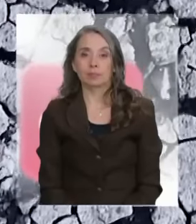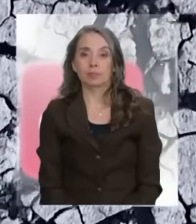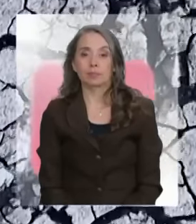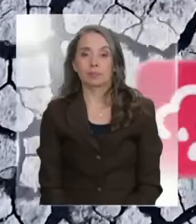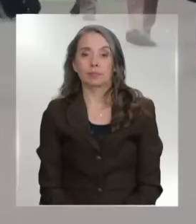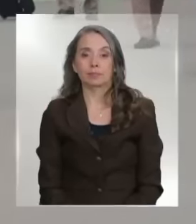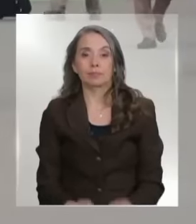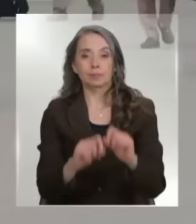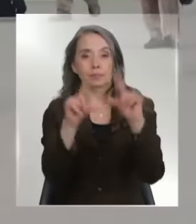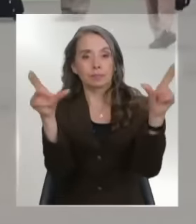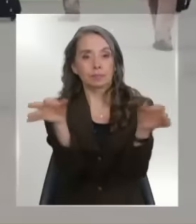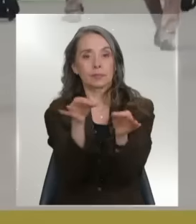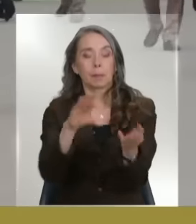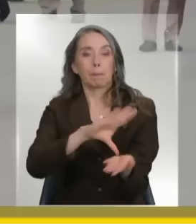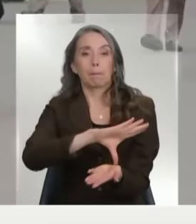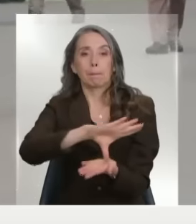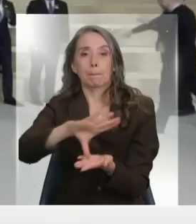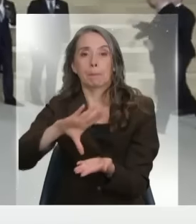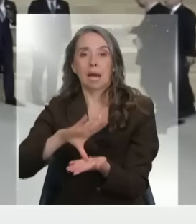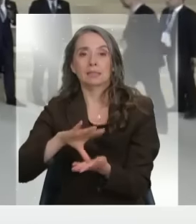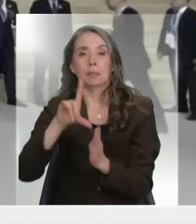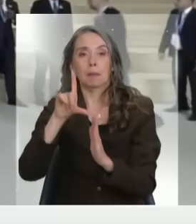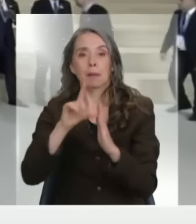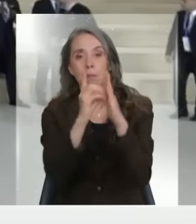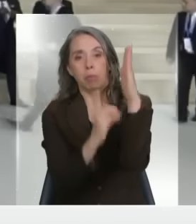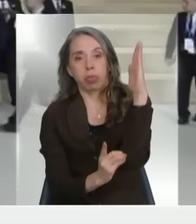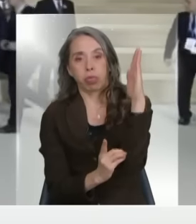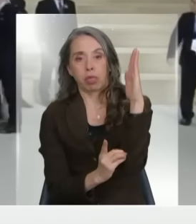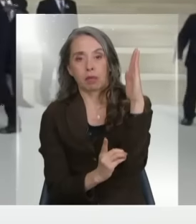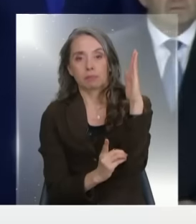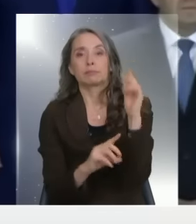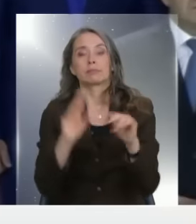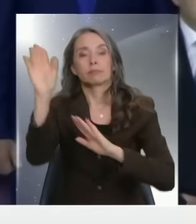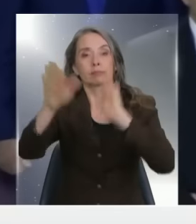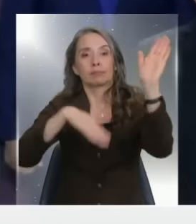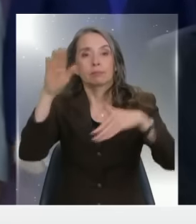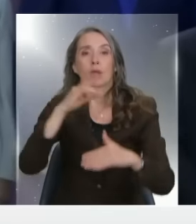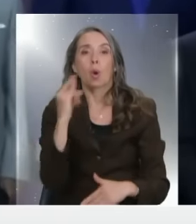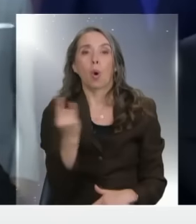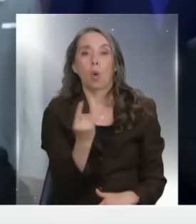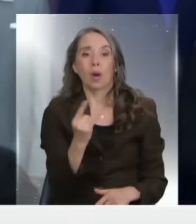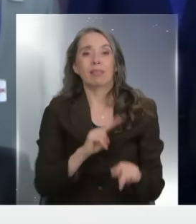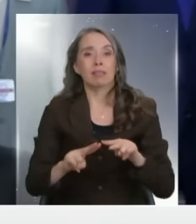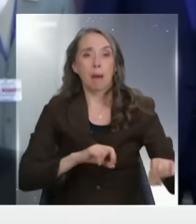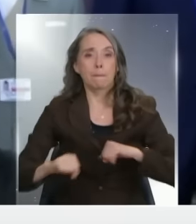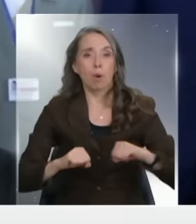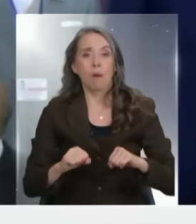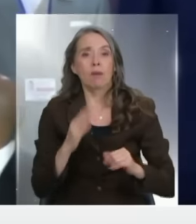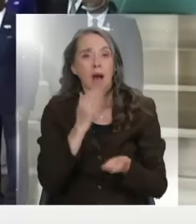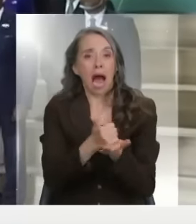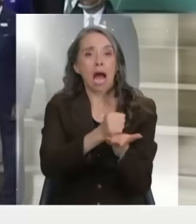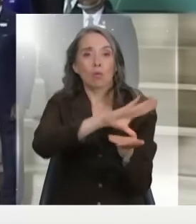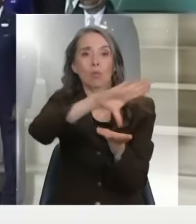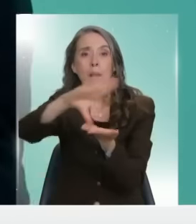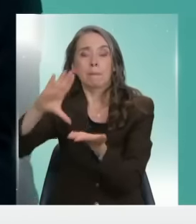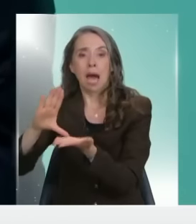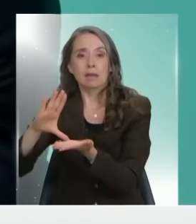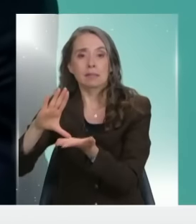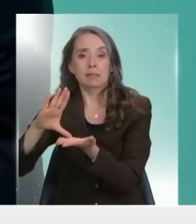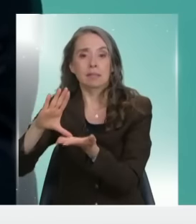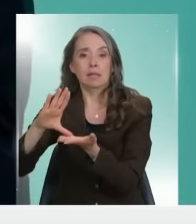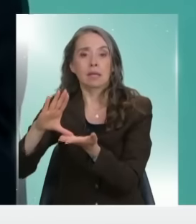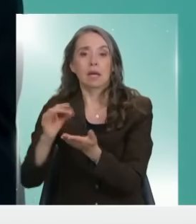En este contexto, los países menos desarrollados realizaron un llamado urgente a la acción y a la solidaridad de las